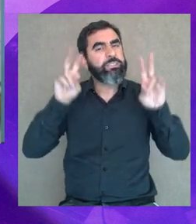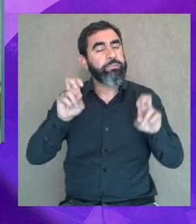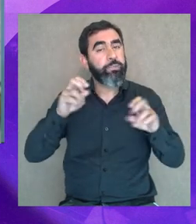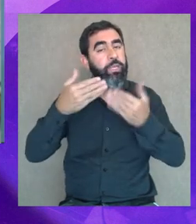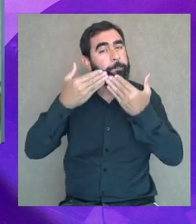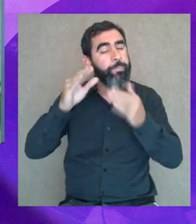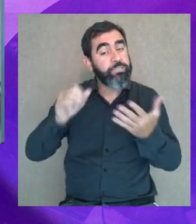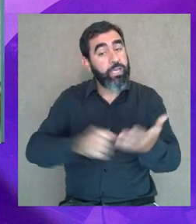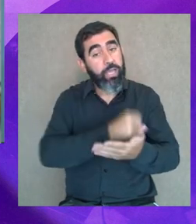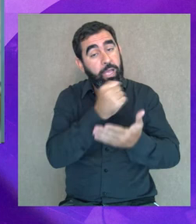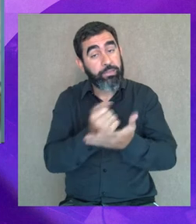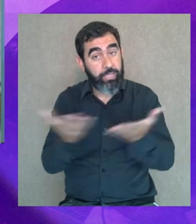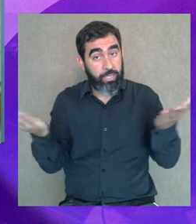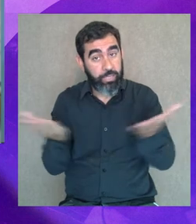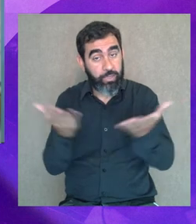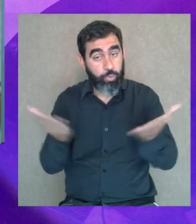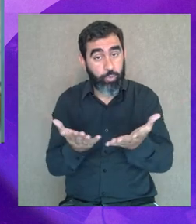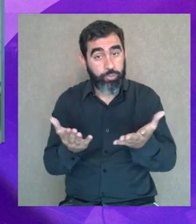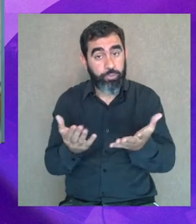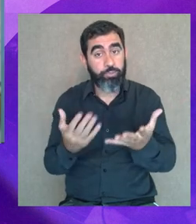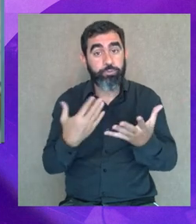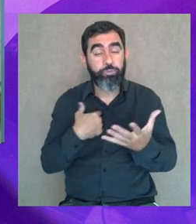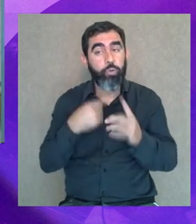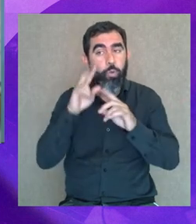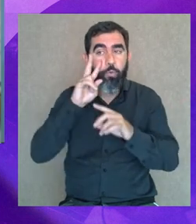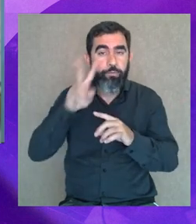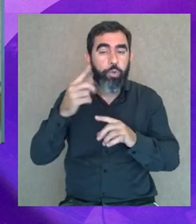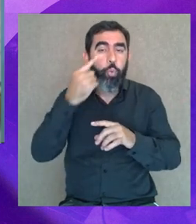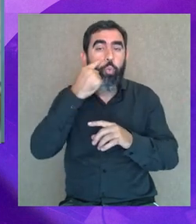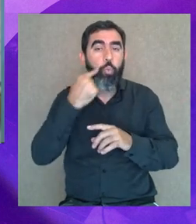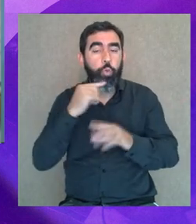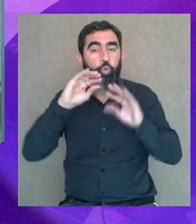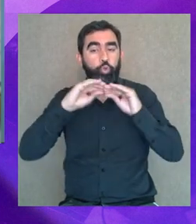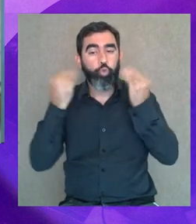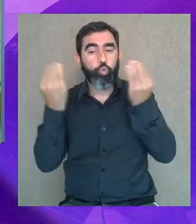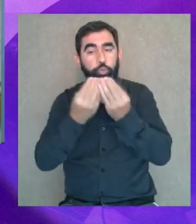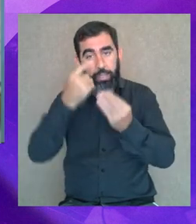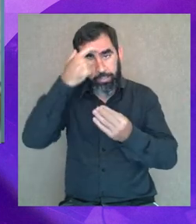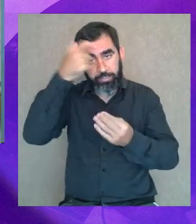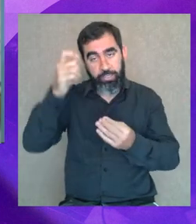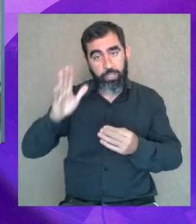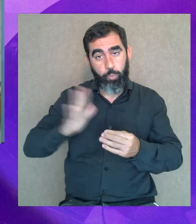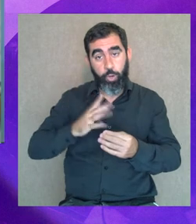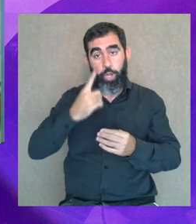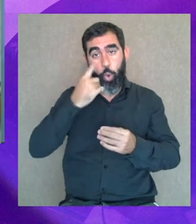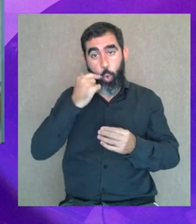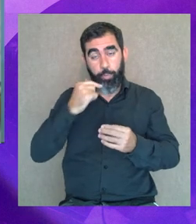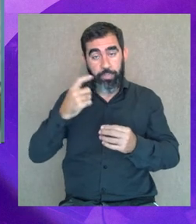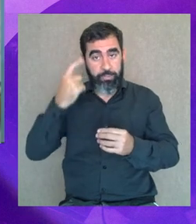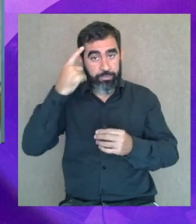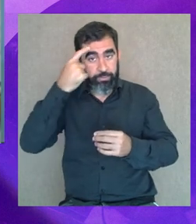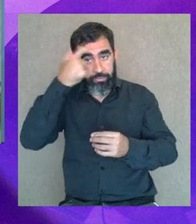empezamos hasta ahora y en realidad si nosotros nos ponemos a ver los números de cantidad de técnicas y técnicos que tenemos